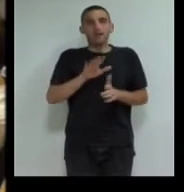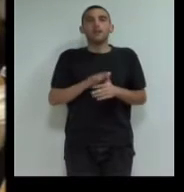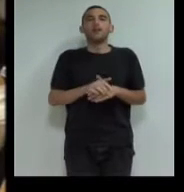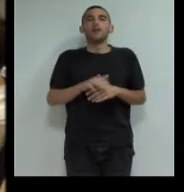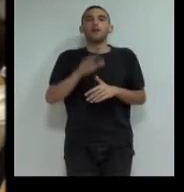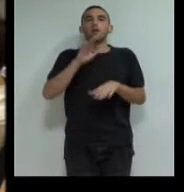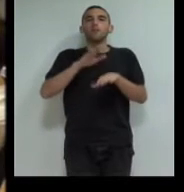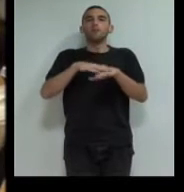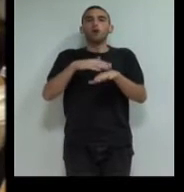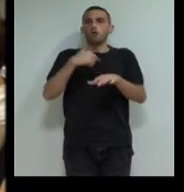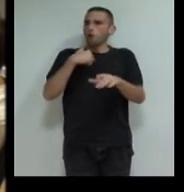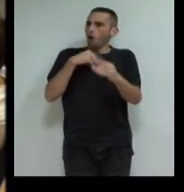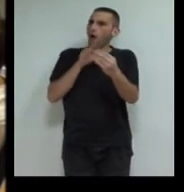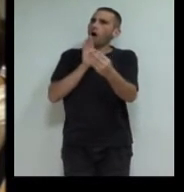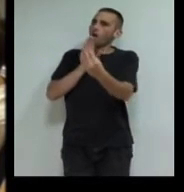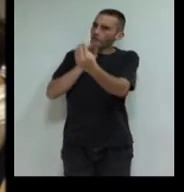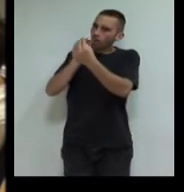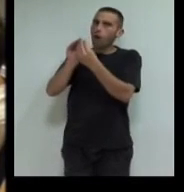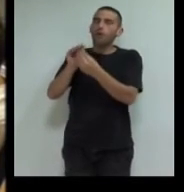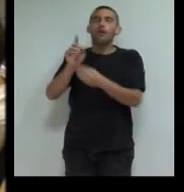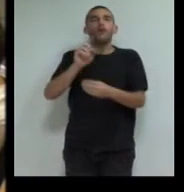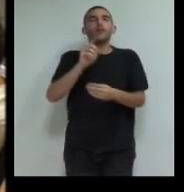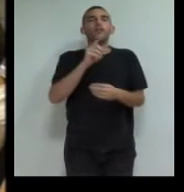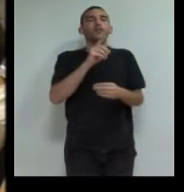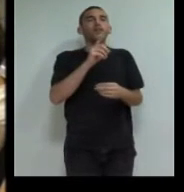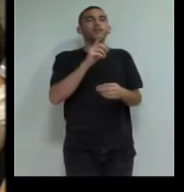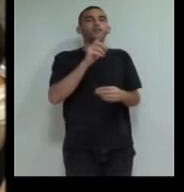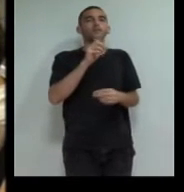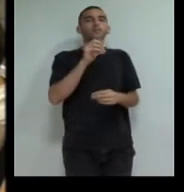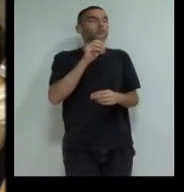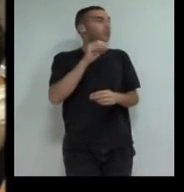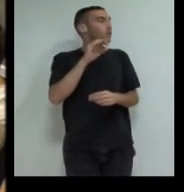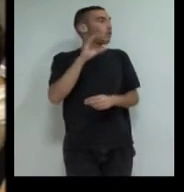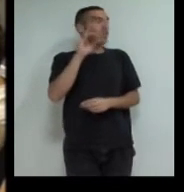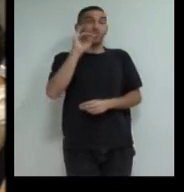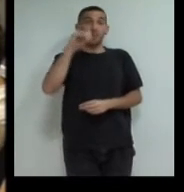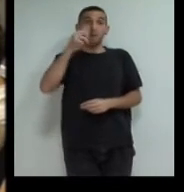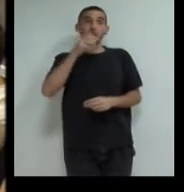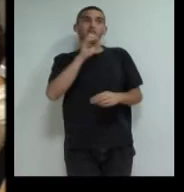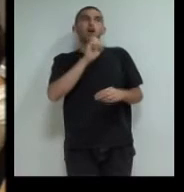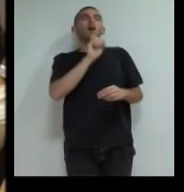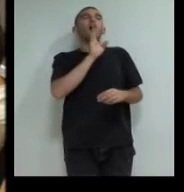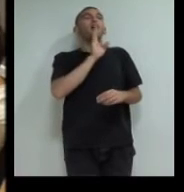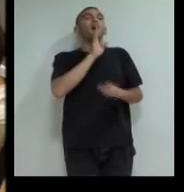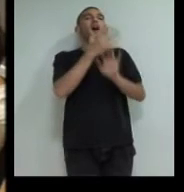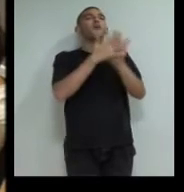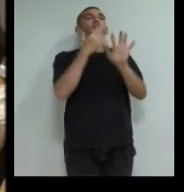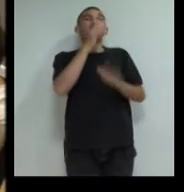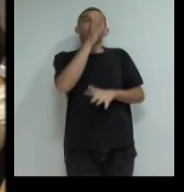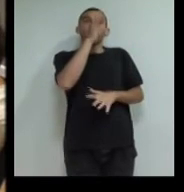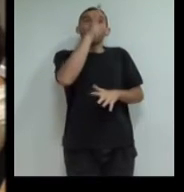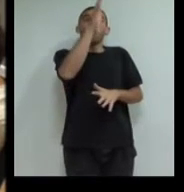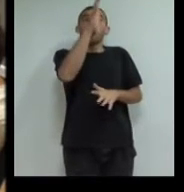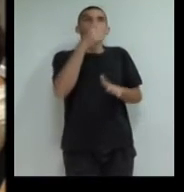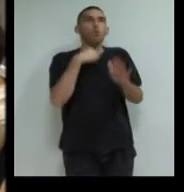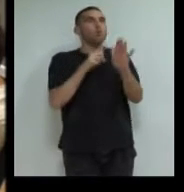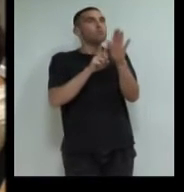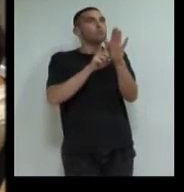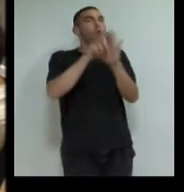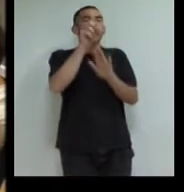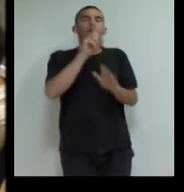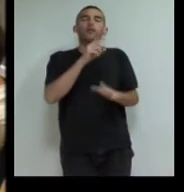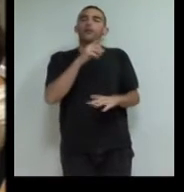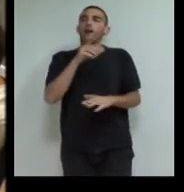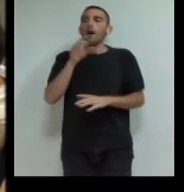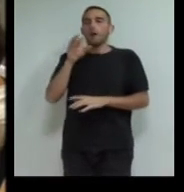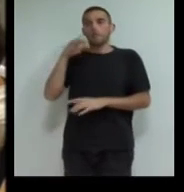yo estoy totalmente... Me refería cuando hablabas antes que en 5 años vamos a sufrir una revolución. Es verdad, ese matiz es importante que lo hagas, es importante, porque